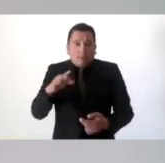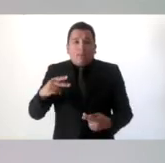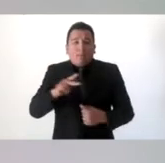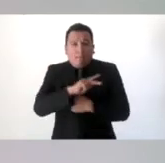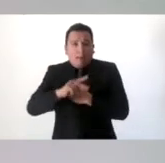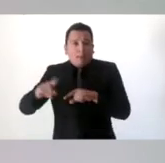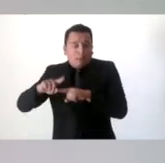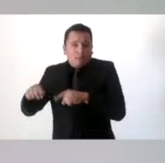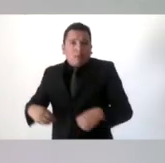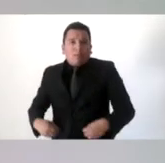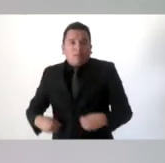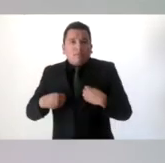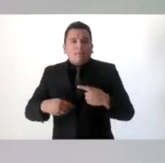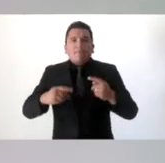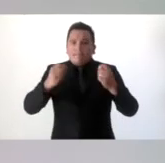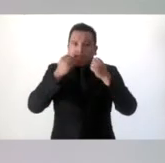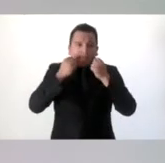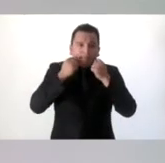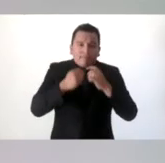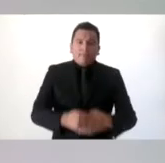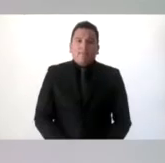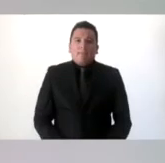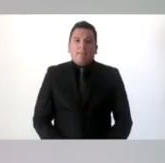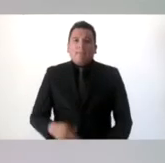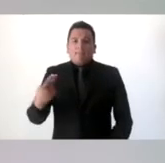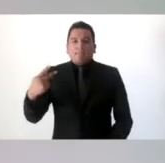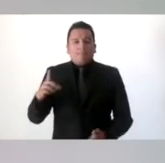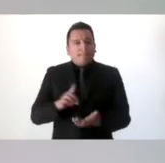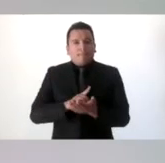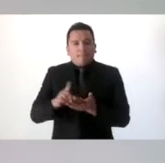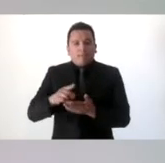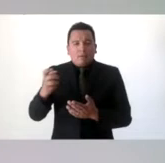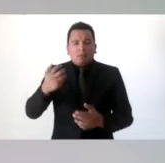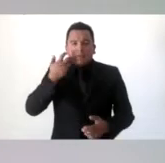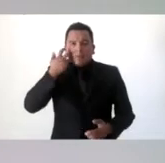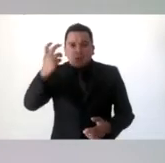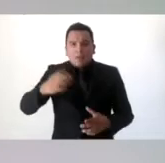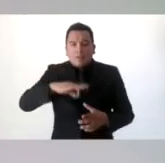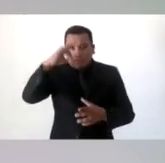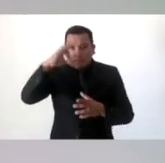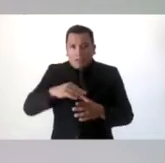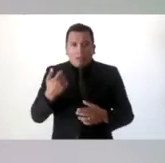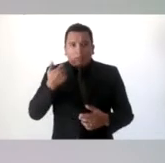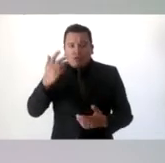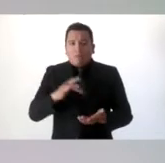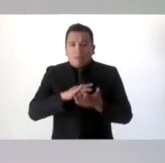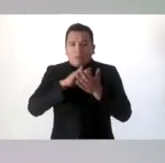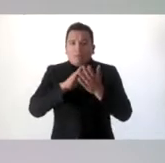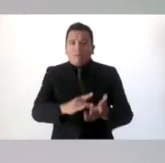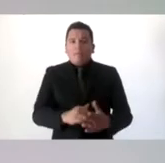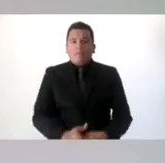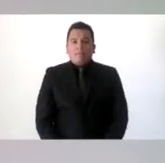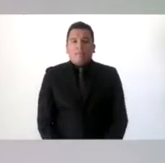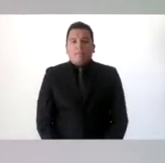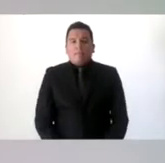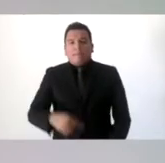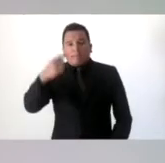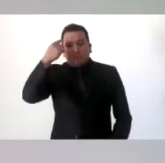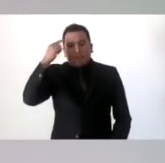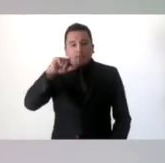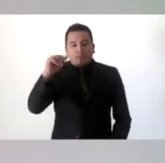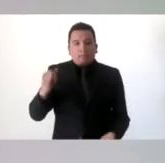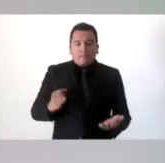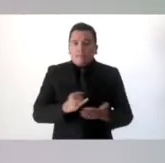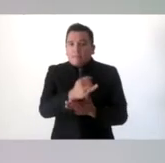en el extranjero, si en este derecho reflejan una intención mayoritaria que pudiera llegar a ser o configurarse como